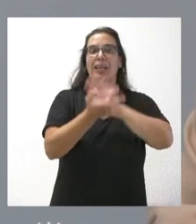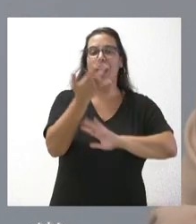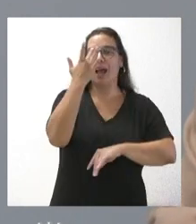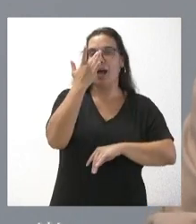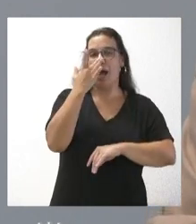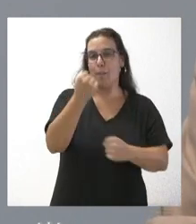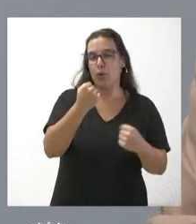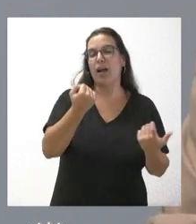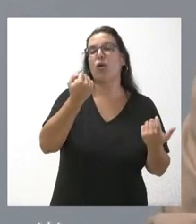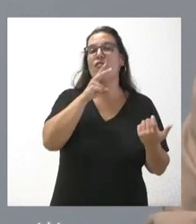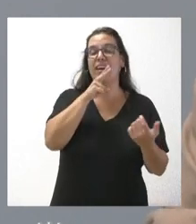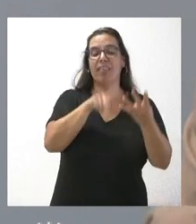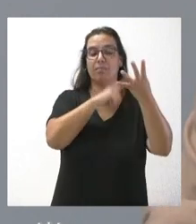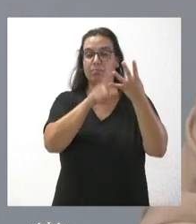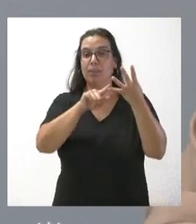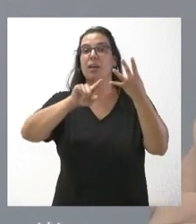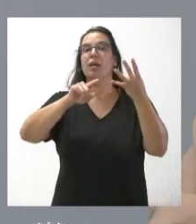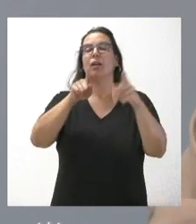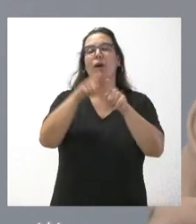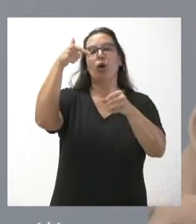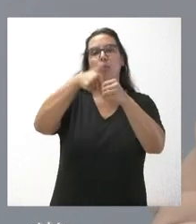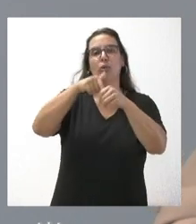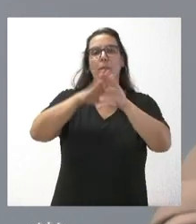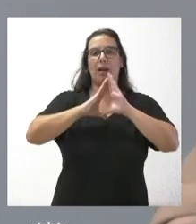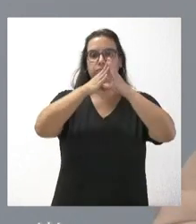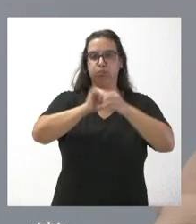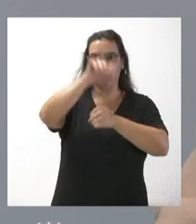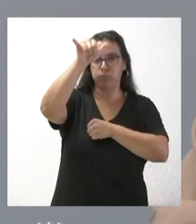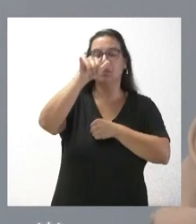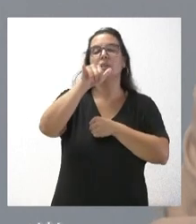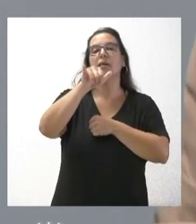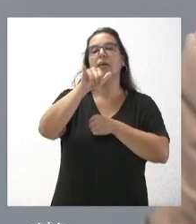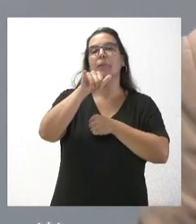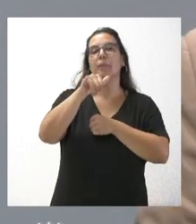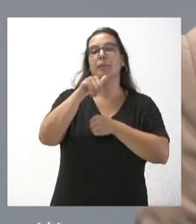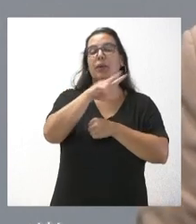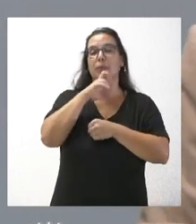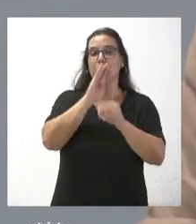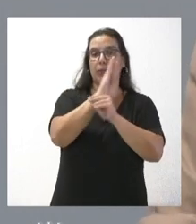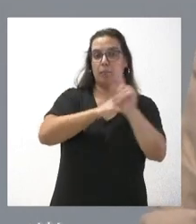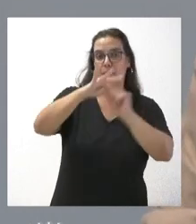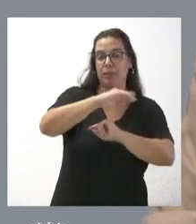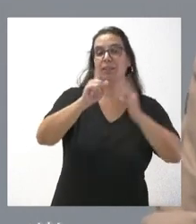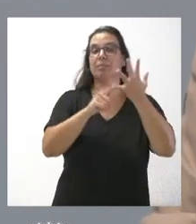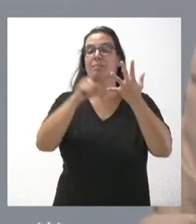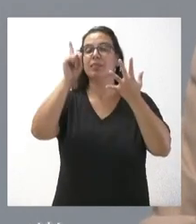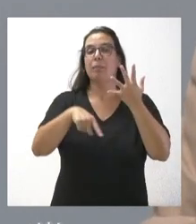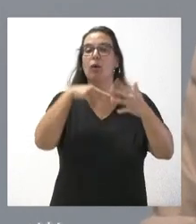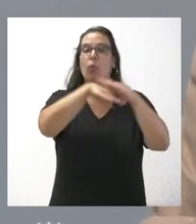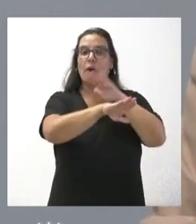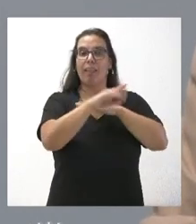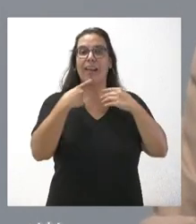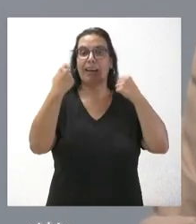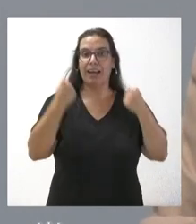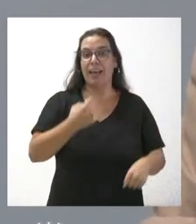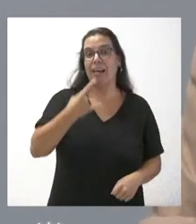Y el cuarto, combustible aeronáutico sostenible. El quinto, la nueva producción y almacenamiento de energía eléctrica sostenible.